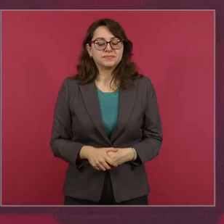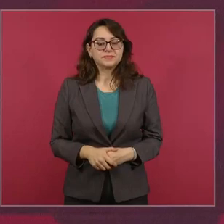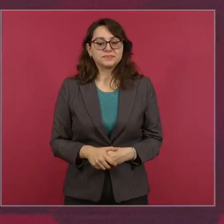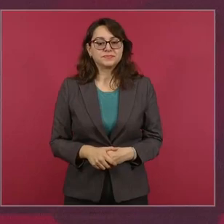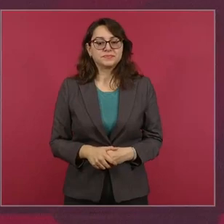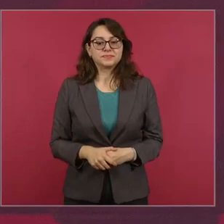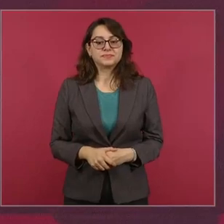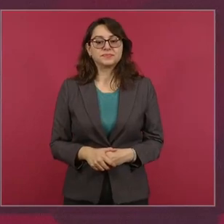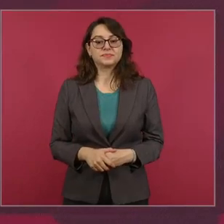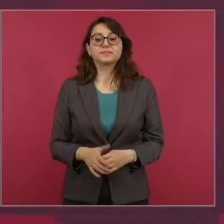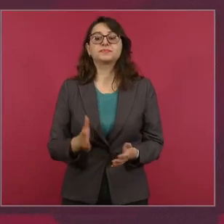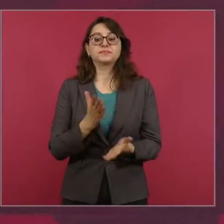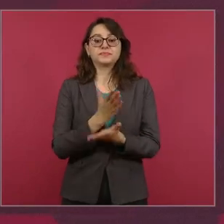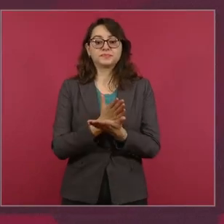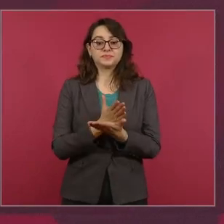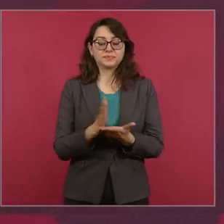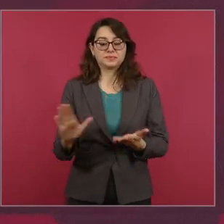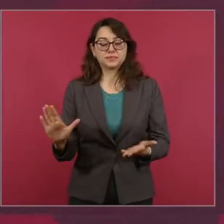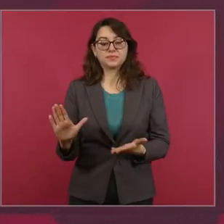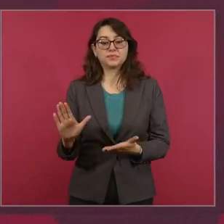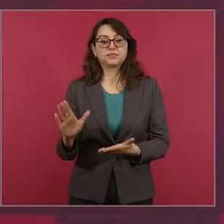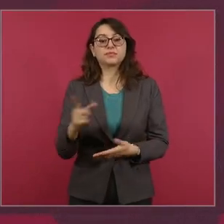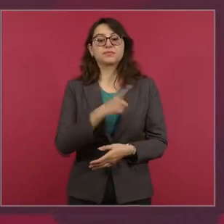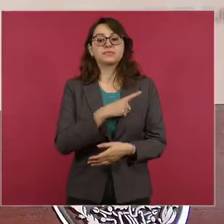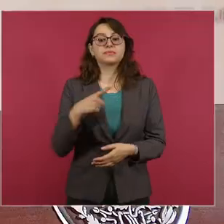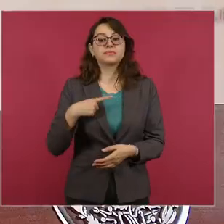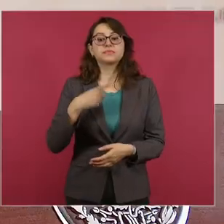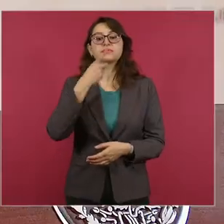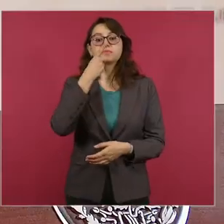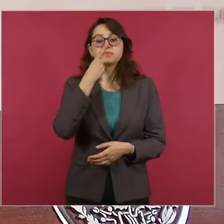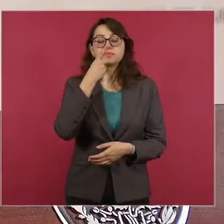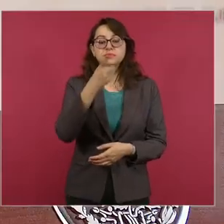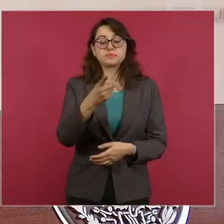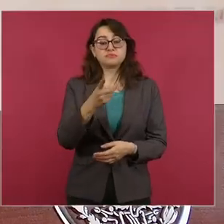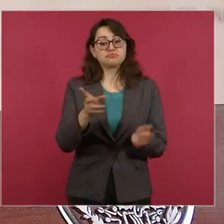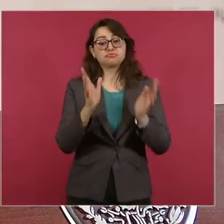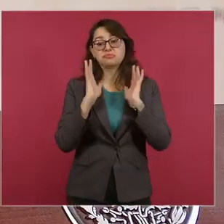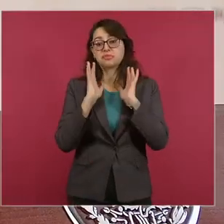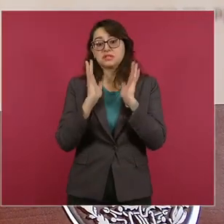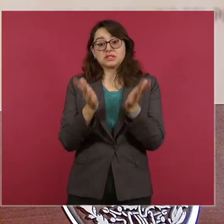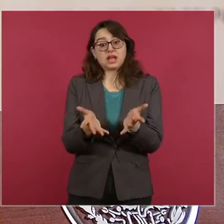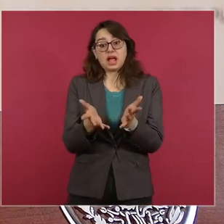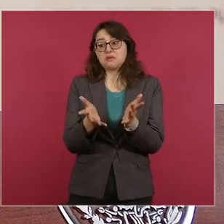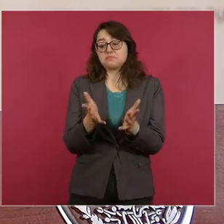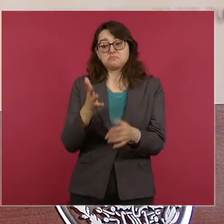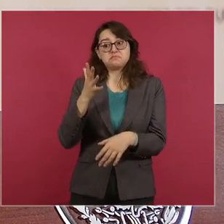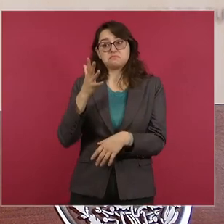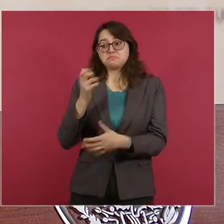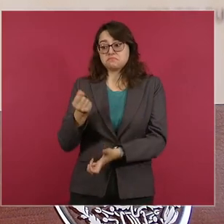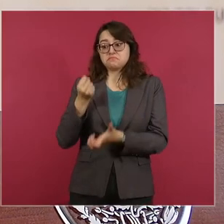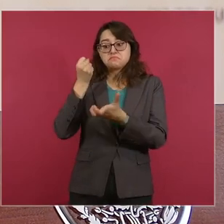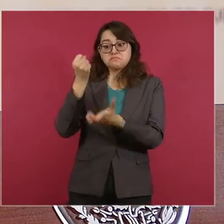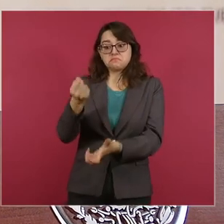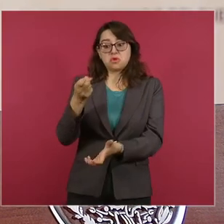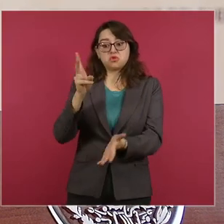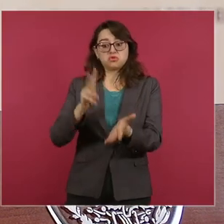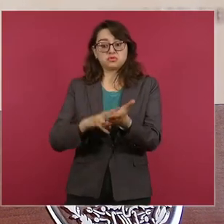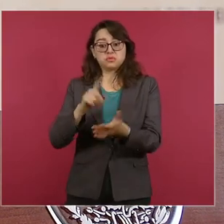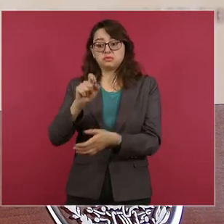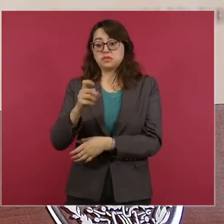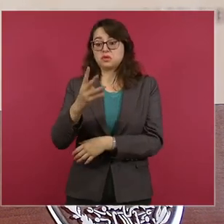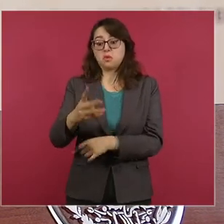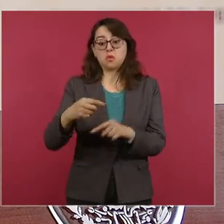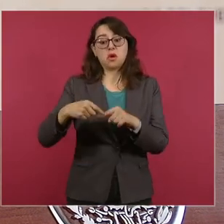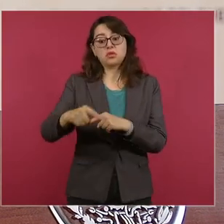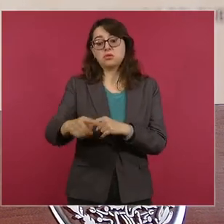adicionalmente ya es el último presupuesto que me toca presentar